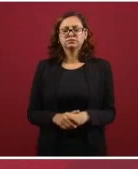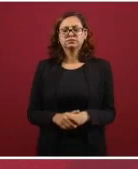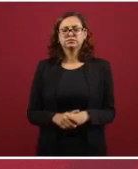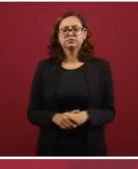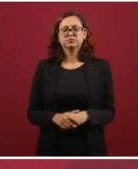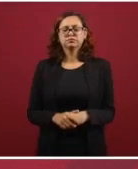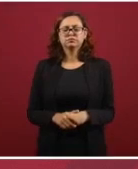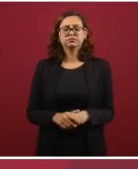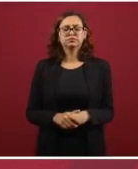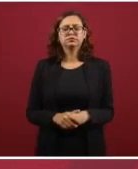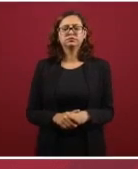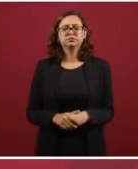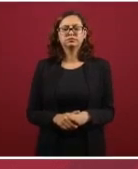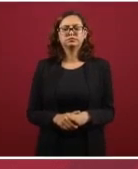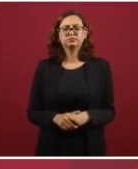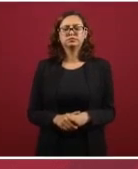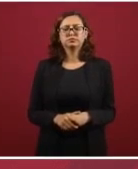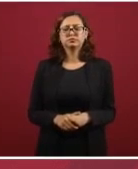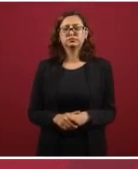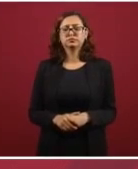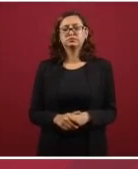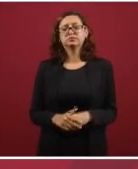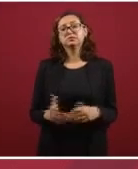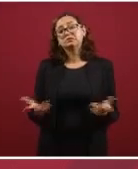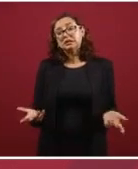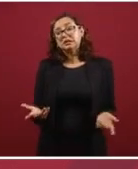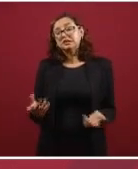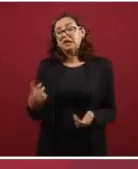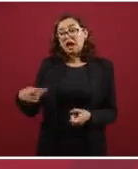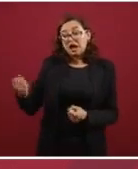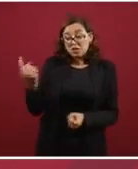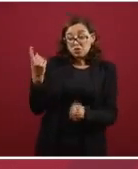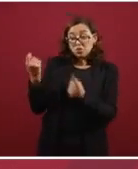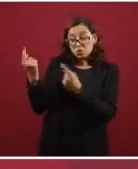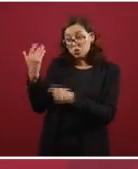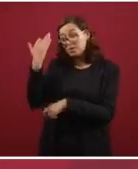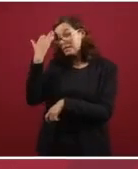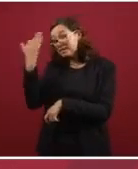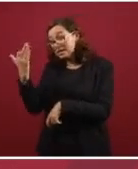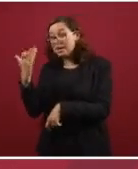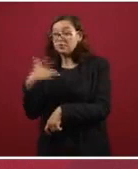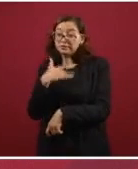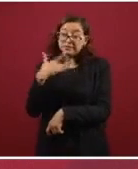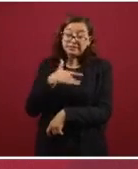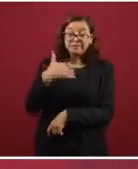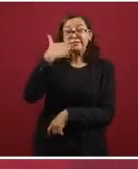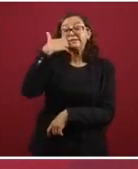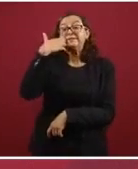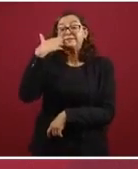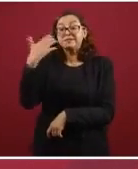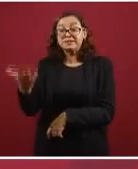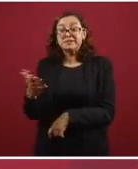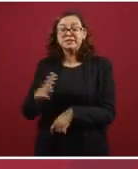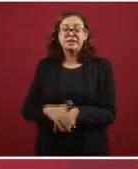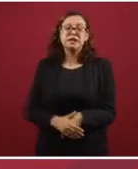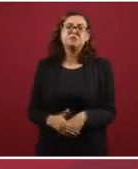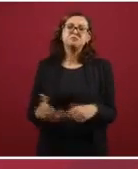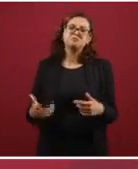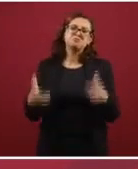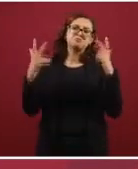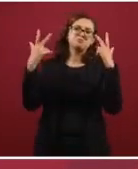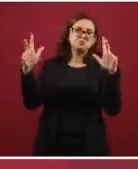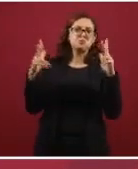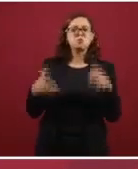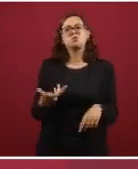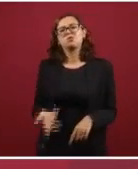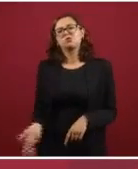hay más tiempo y vocación y madera, pues al voleibol, al